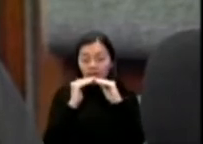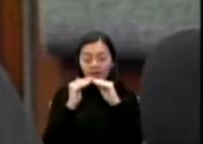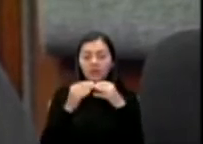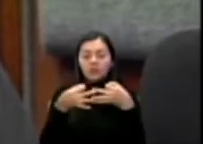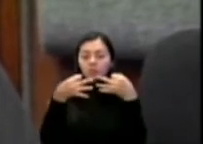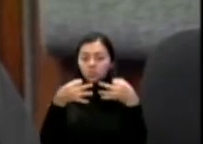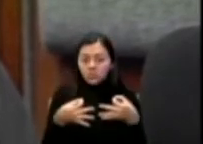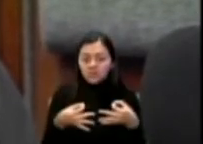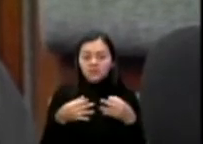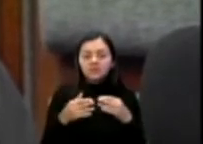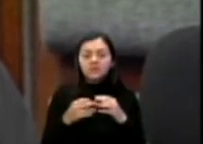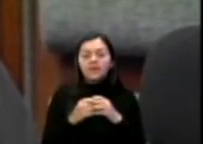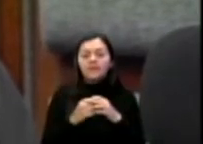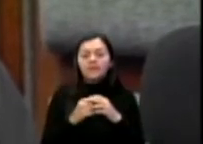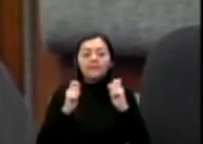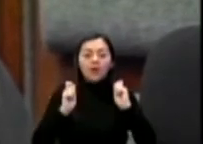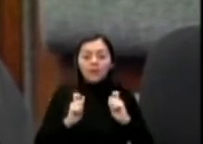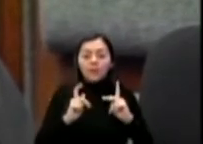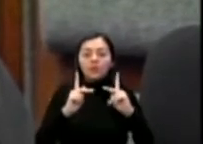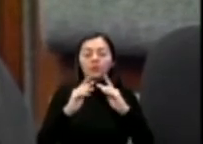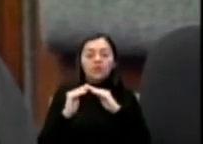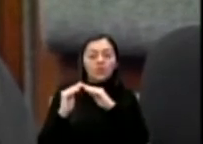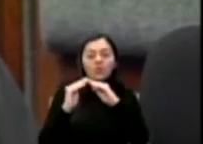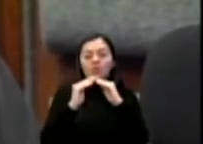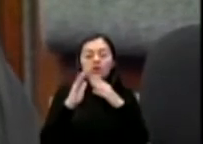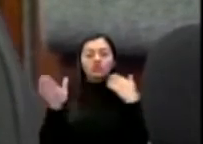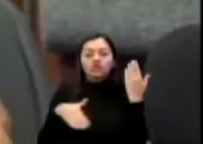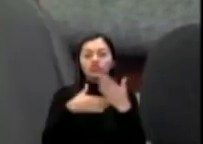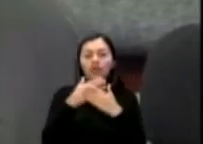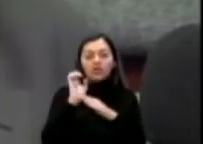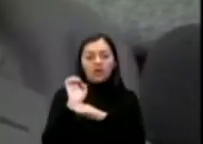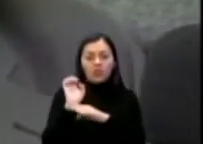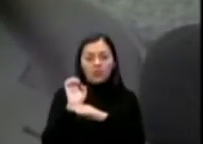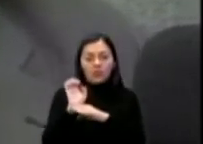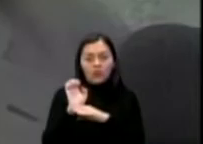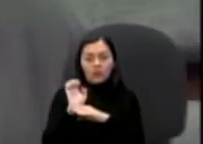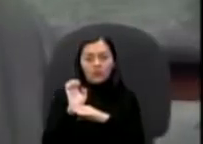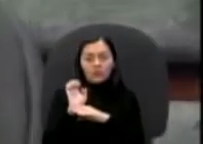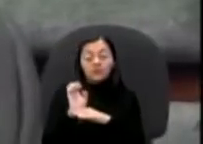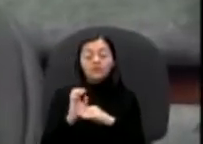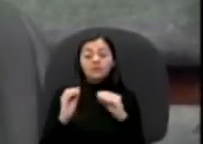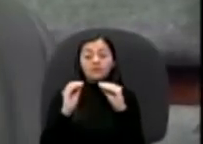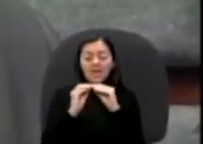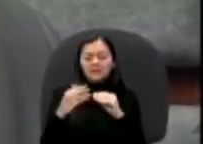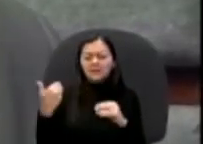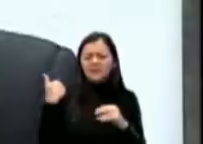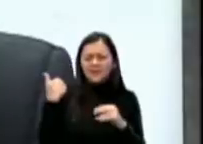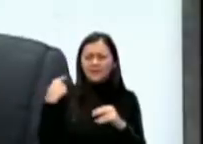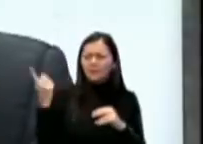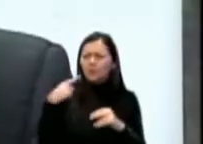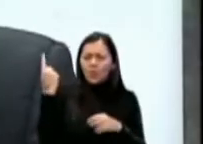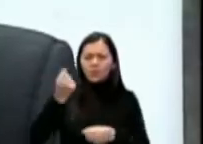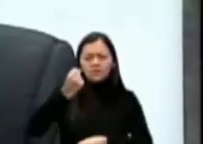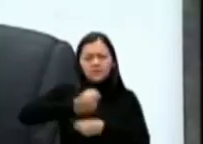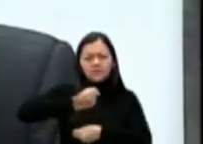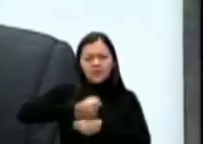de igualdad de oportunidades para todos los ecuatorianos y que tenemos que trabajar